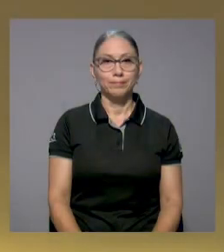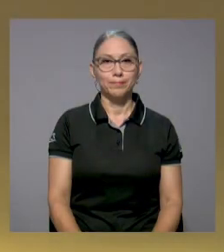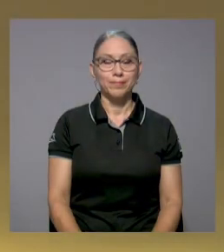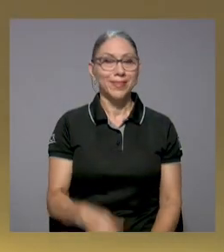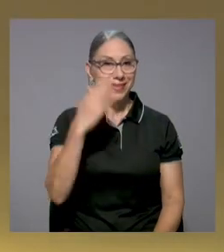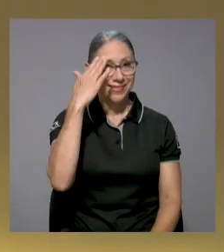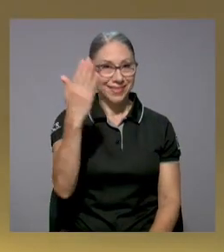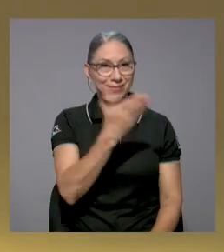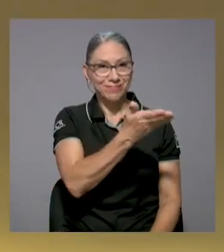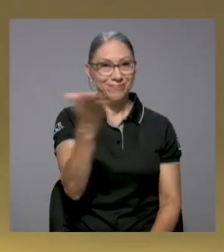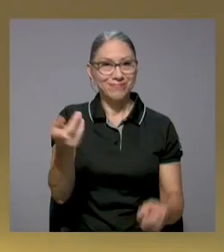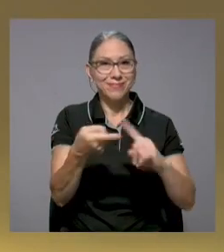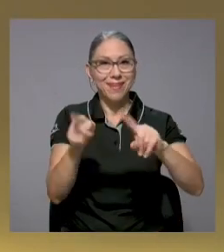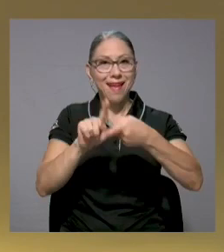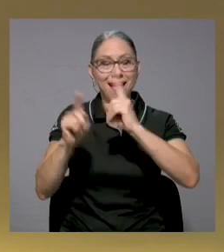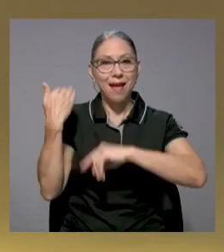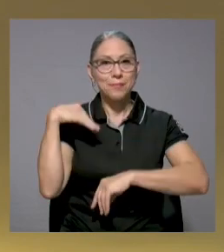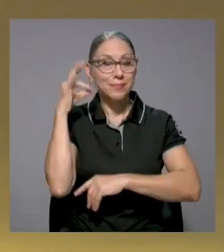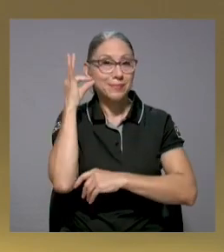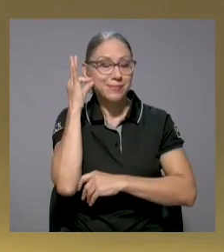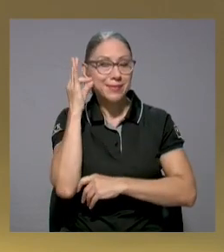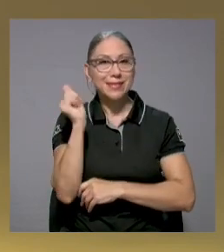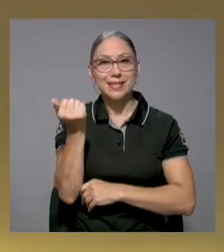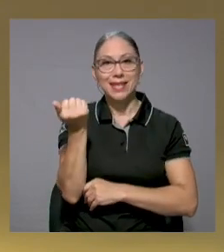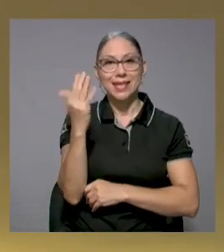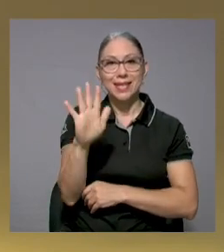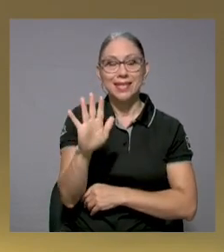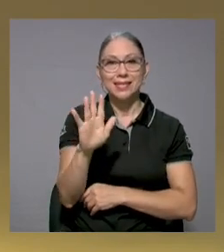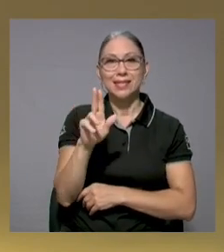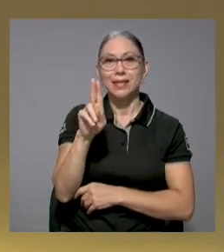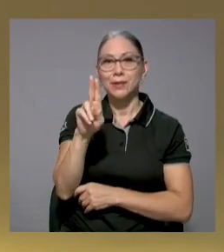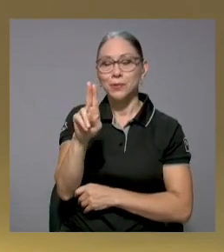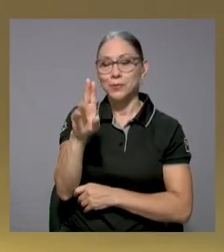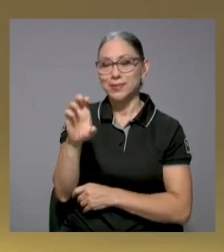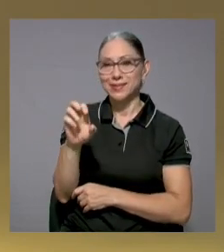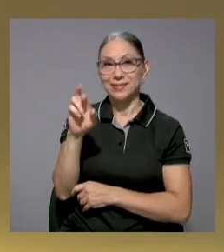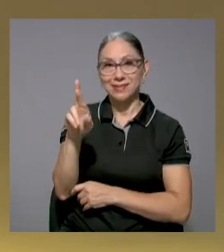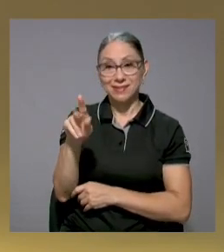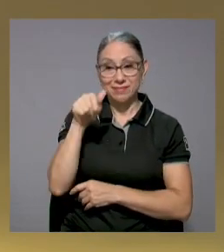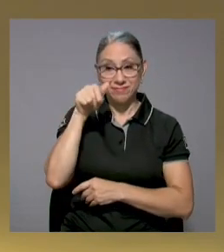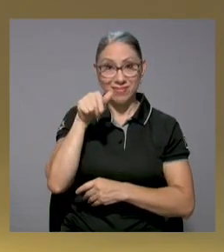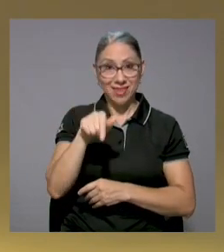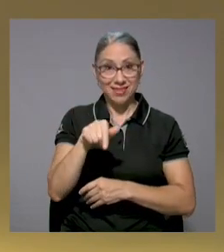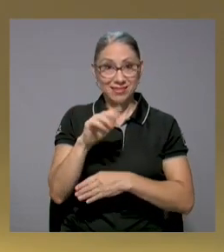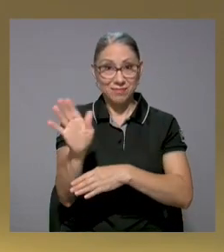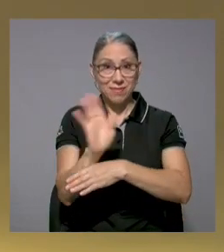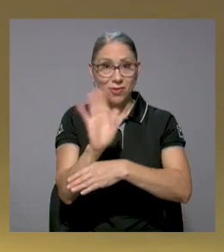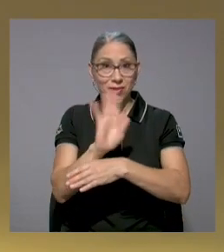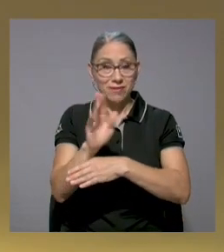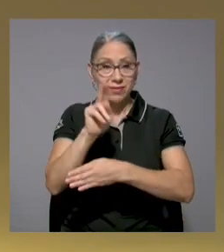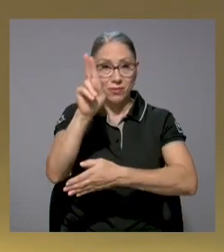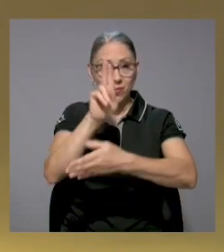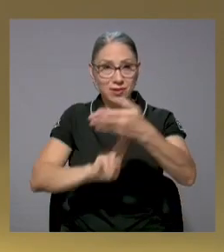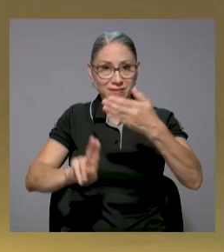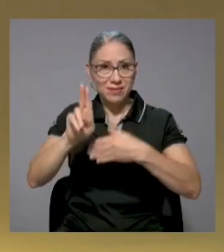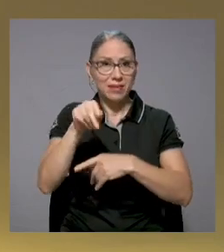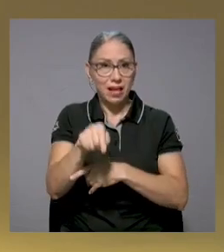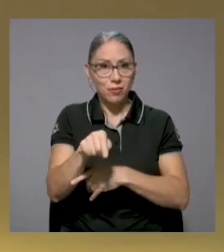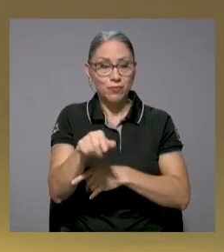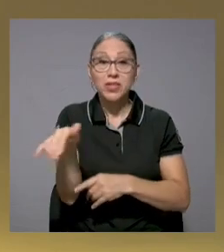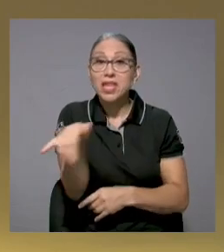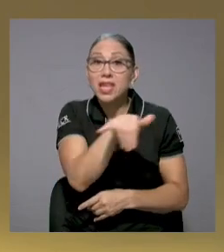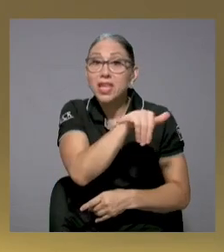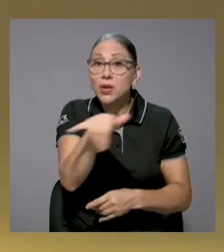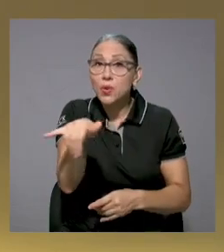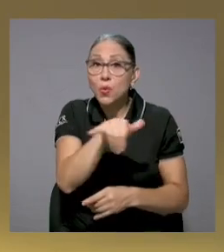Los saludamos, amigas y amigos de 15 UCR, este medio televisivo universitario que, al igual que el